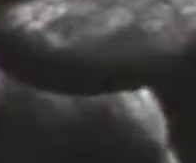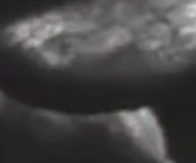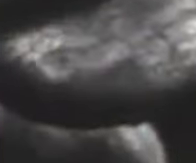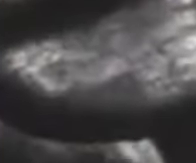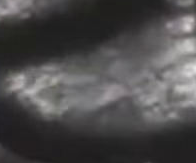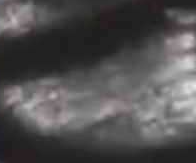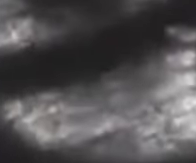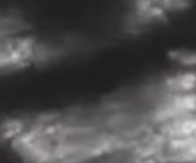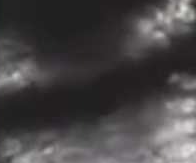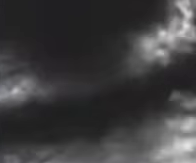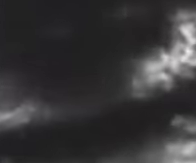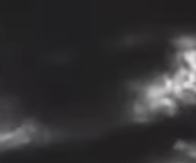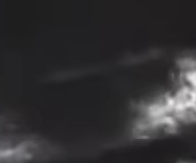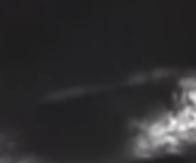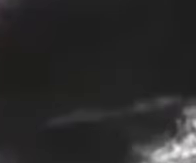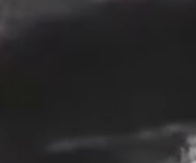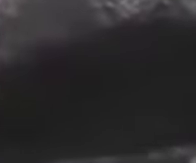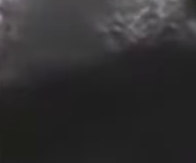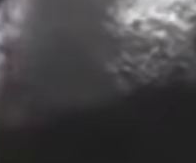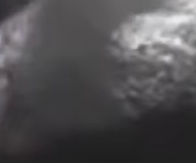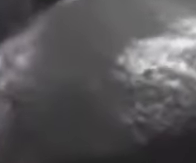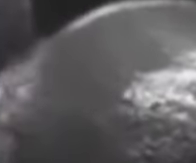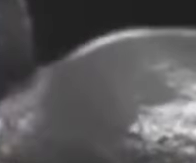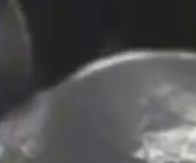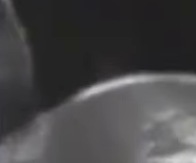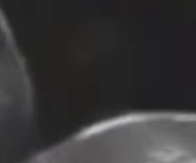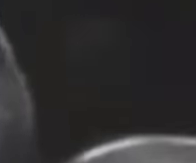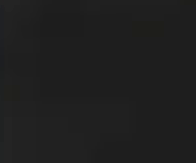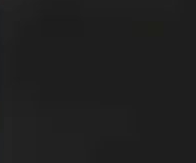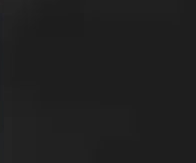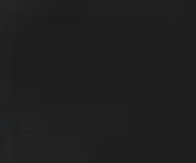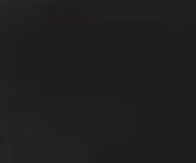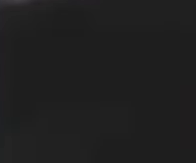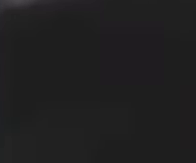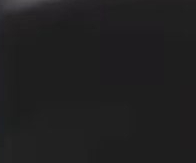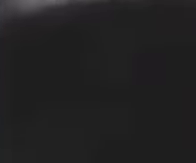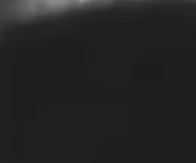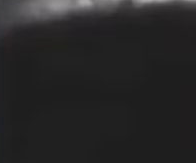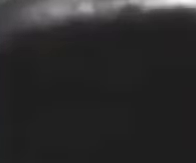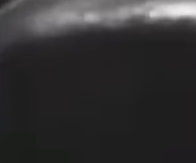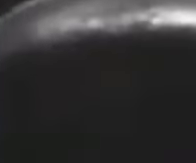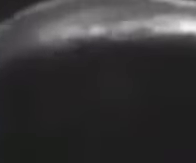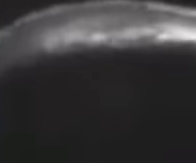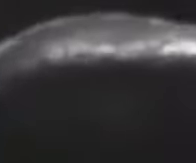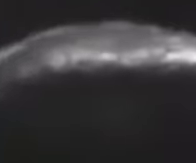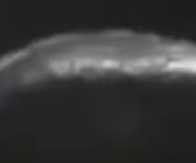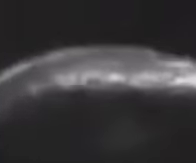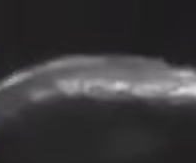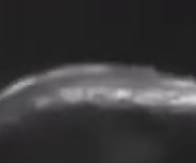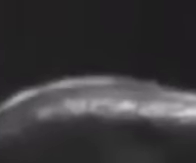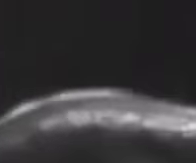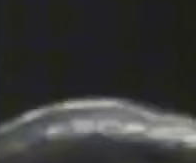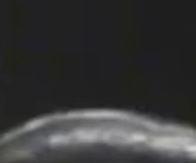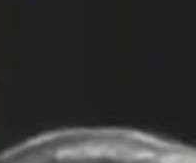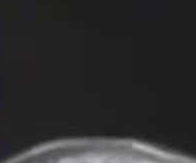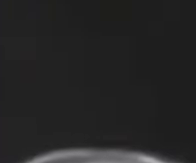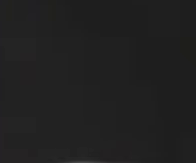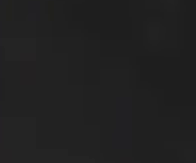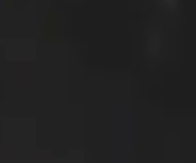y Vamos a darle con Tokio se va a poner esto bastante bastante Bueno y como les decíamos vamos a entrar con el presidente de la república Andrés Manuel López Obrador Por qué